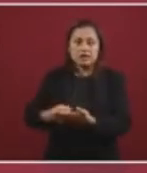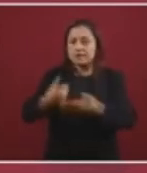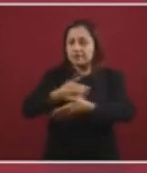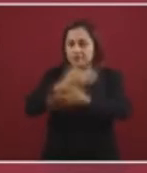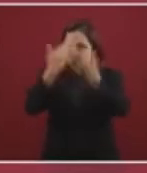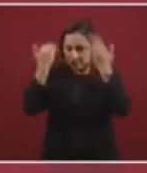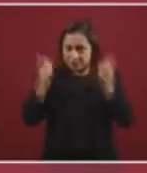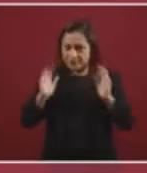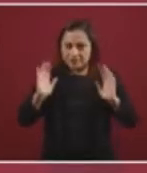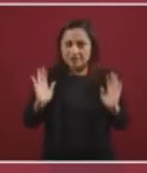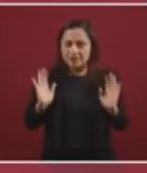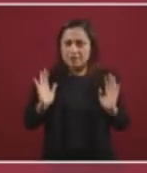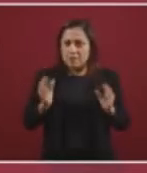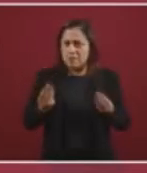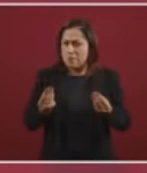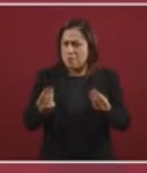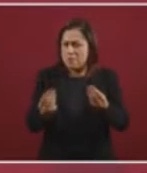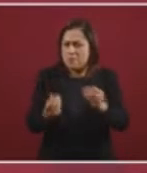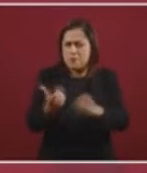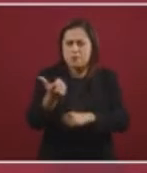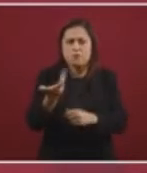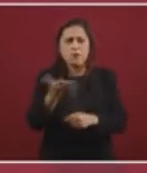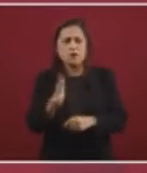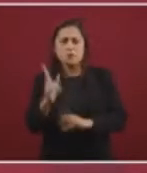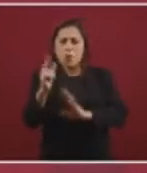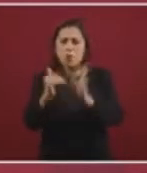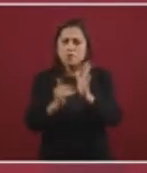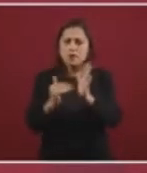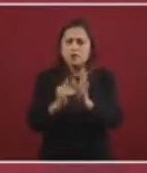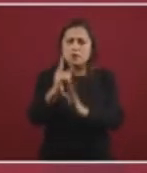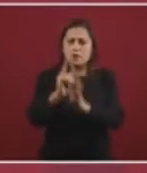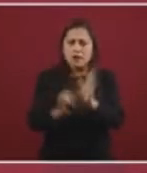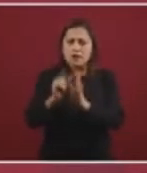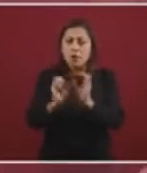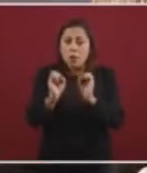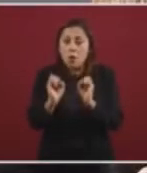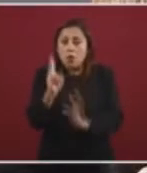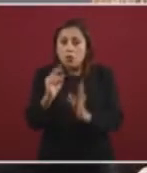pero hasta 1 millón de pesos al mes o 2 millones.